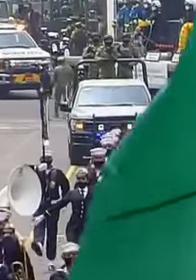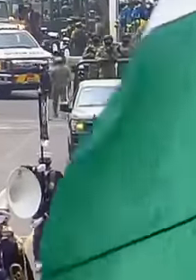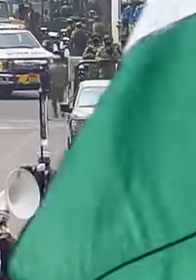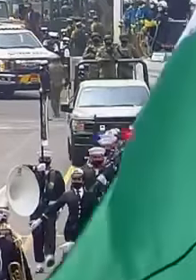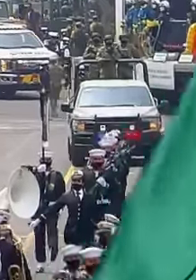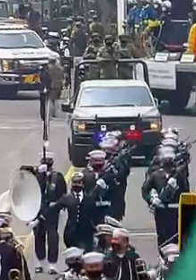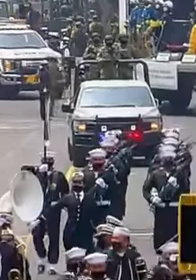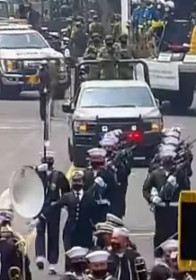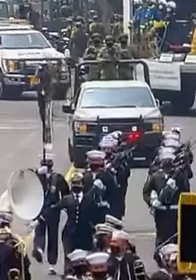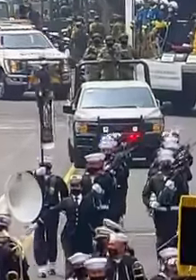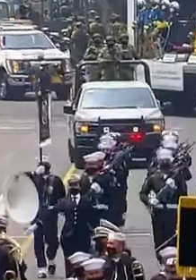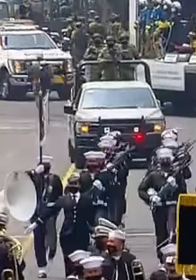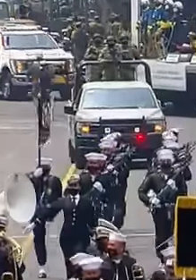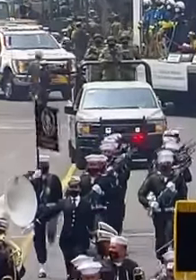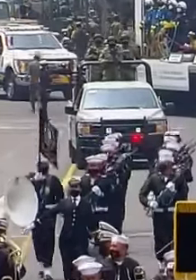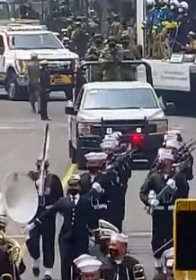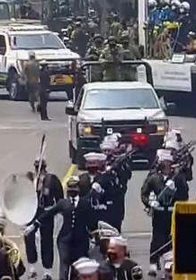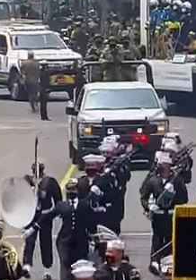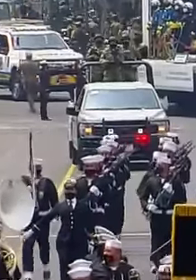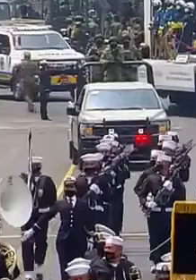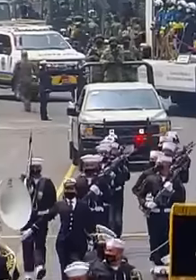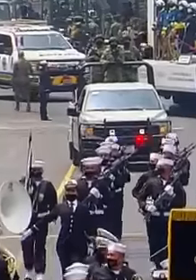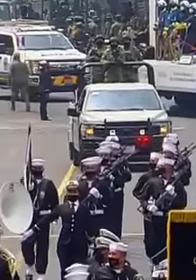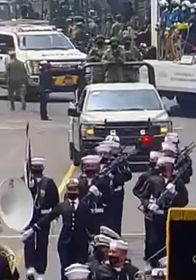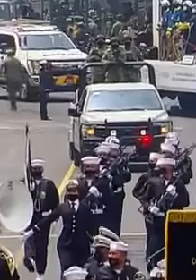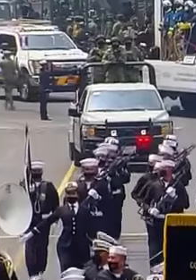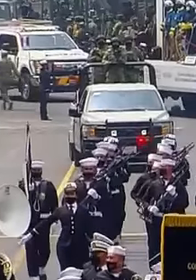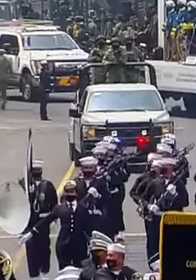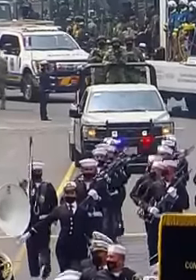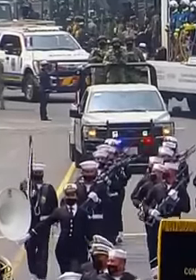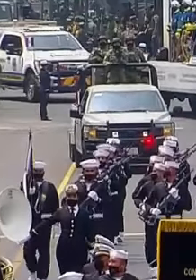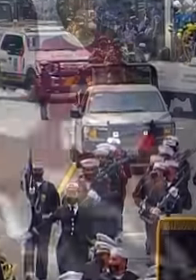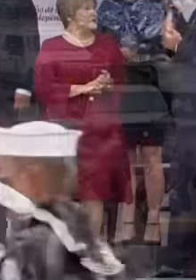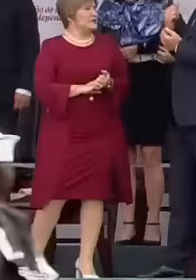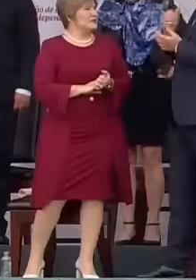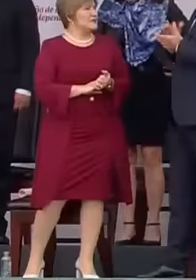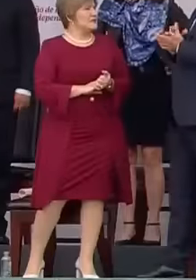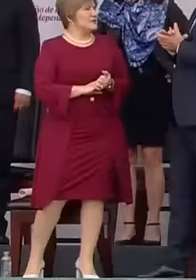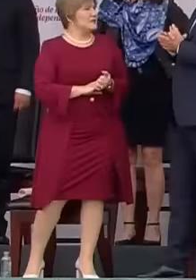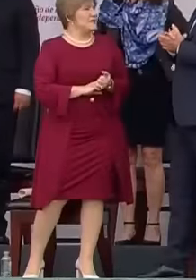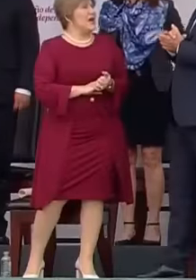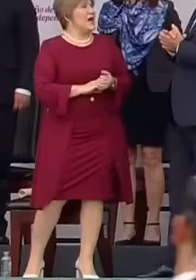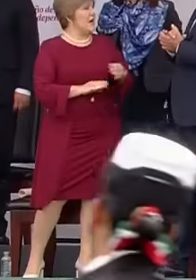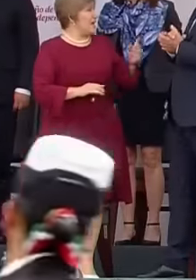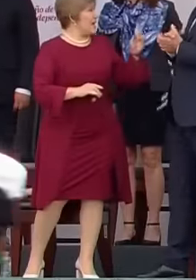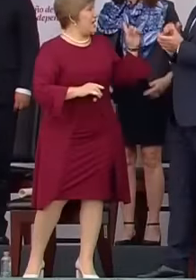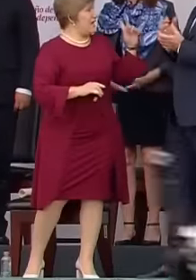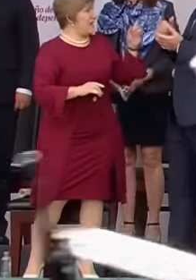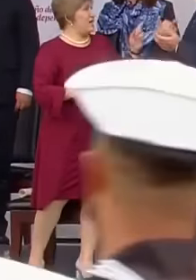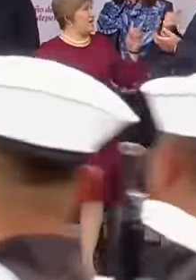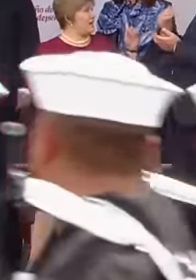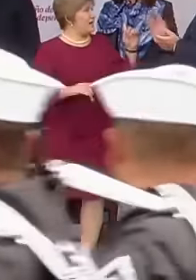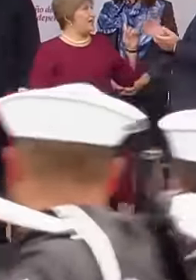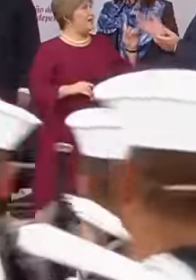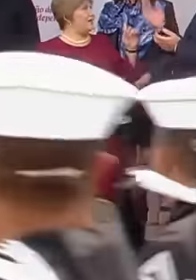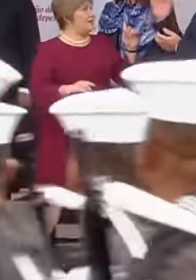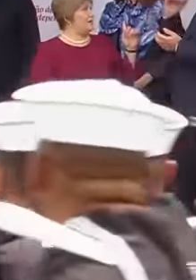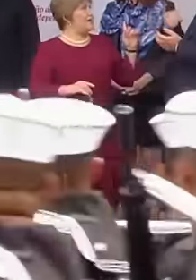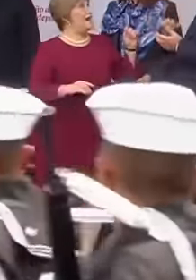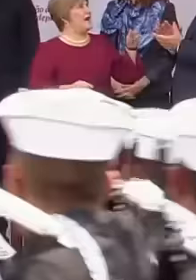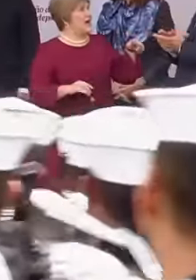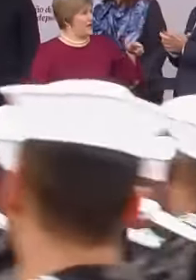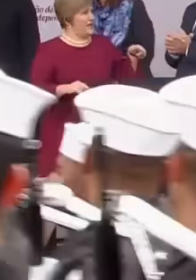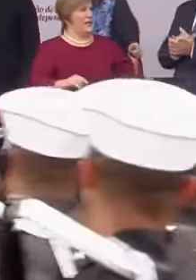bandera, más bien es la bandera también de la Secretaría de Marina, bueno, con los tres colores verde, blanco y rojo que